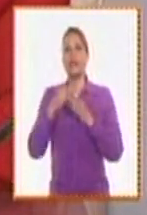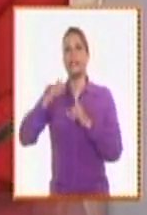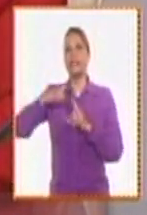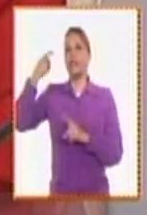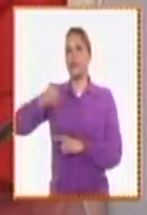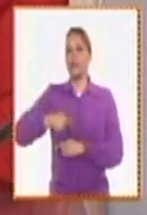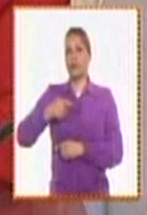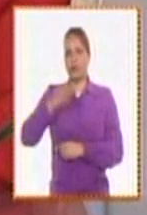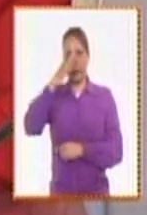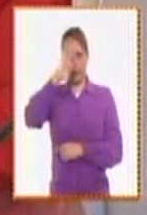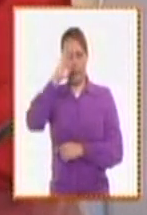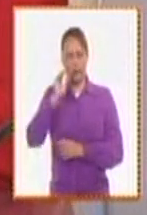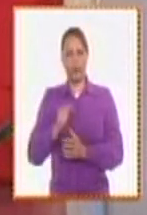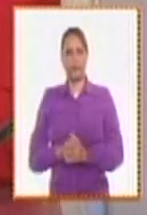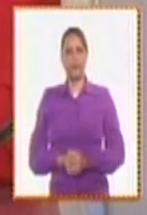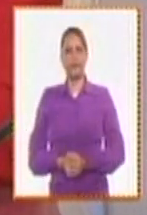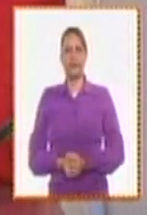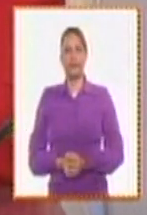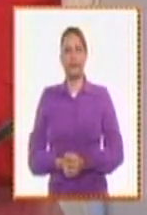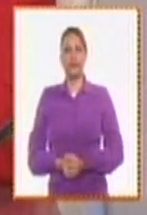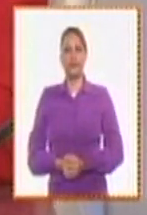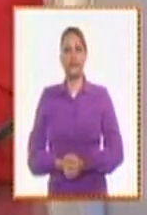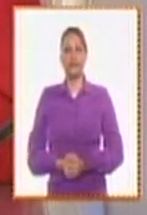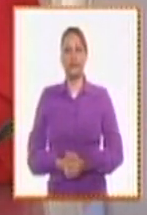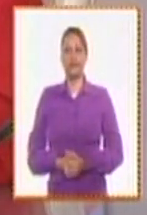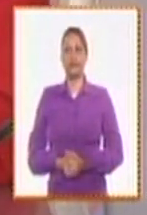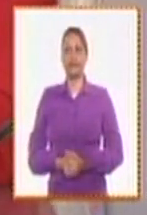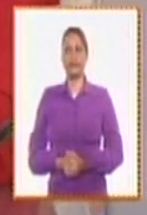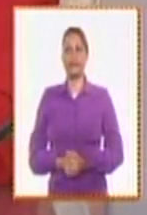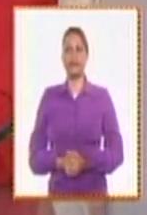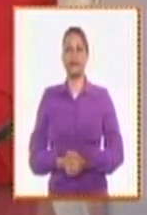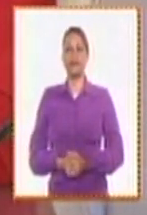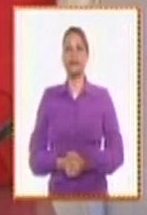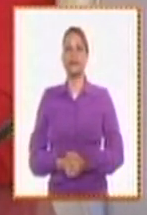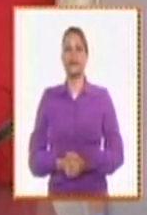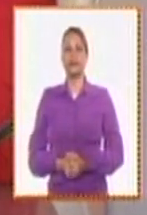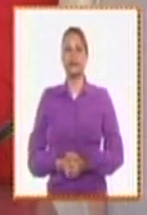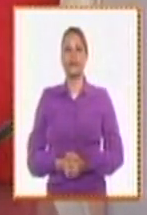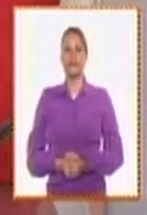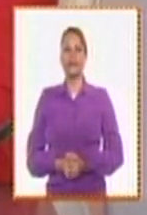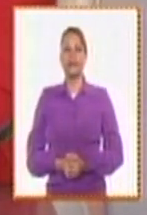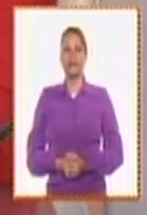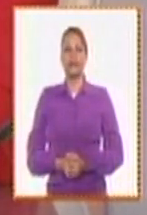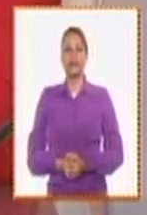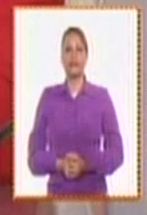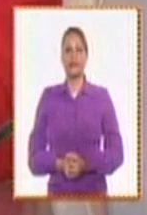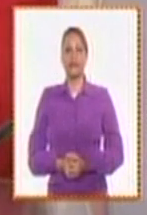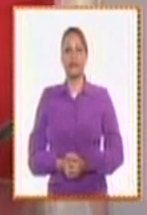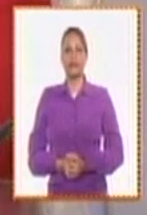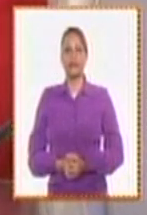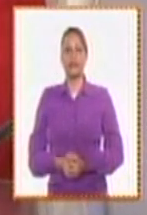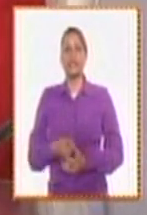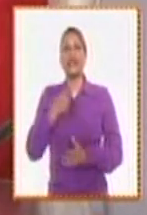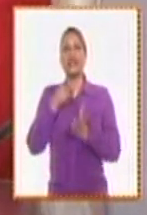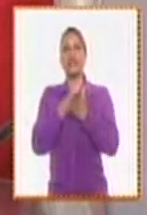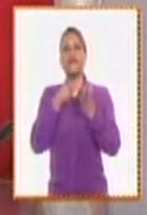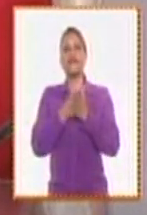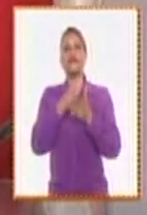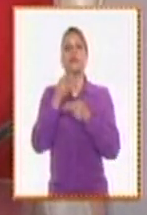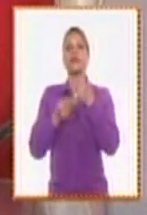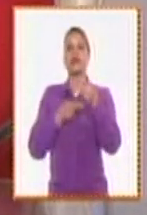justicia en nuestro país. Evidentemente, esa es más o menos nuestra actuación, el enfrentamiento que